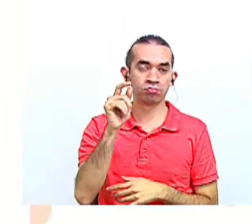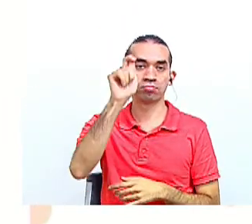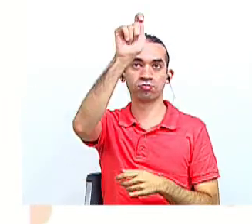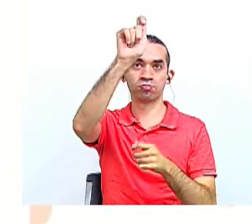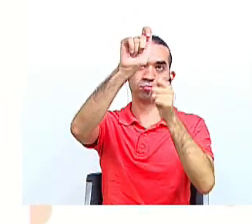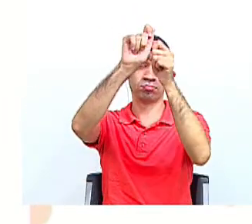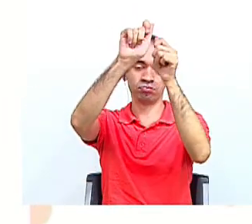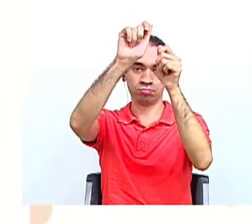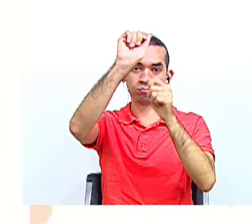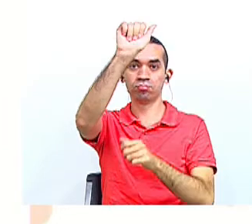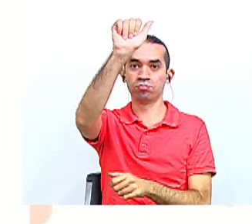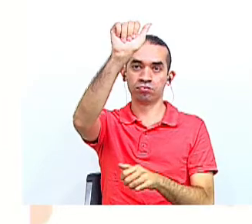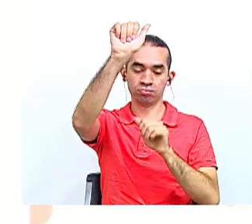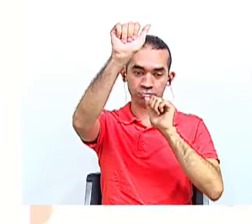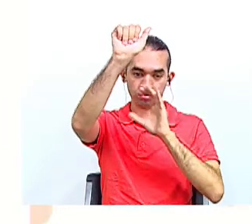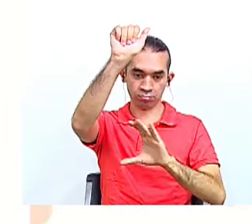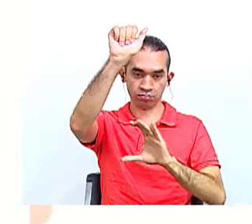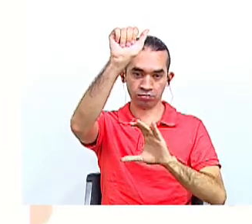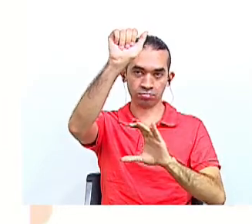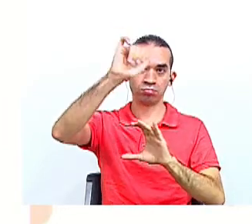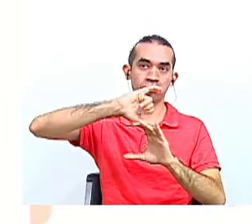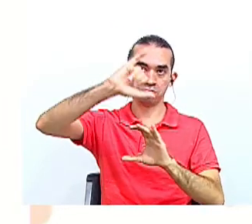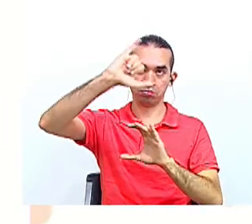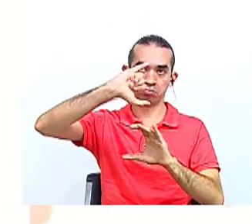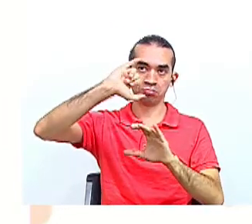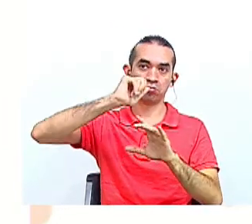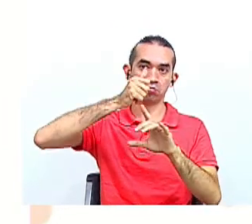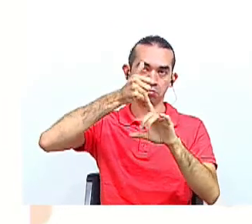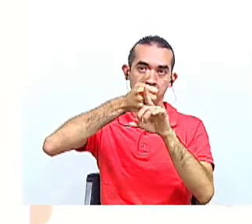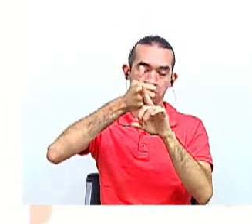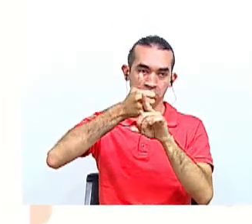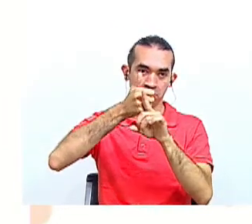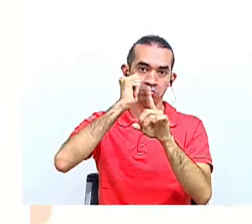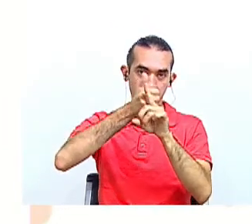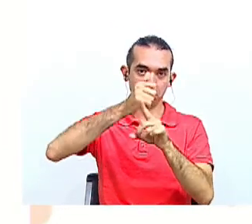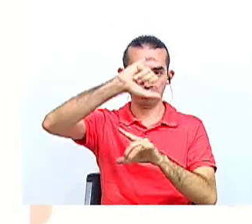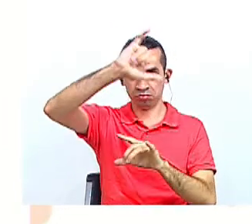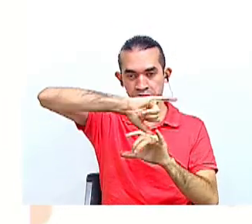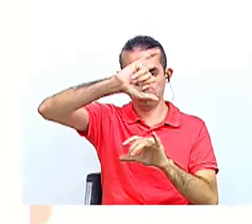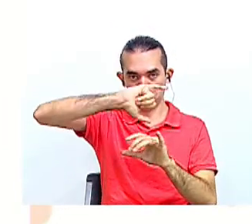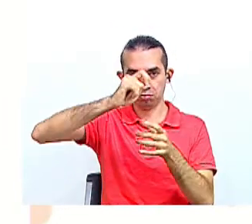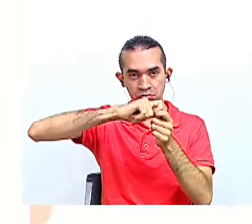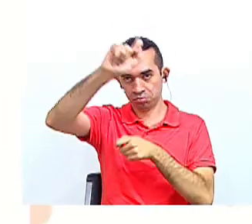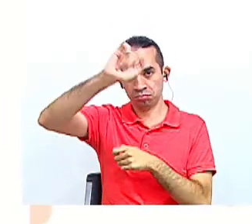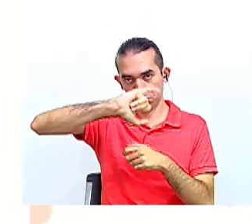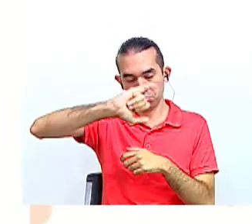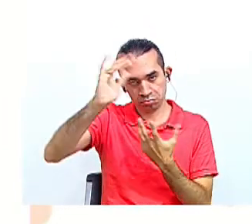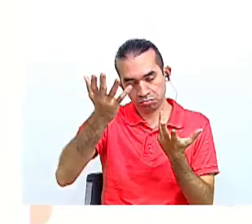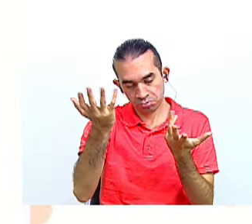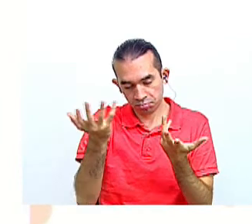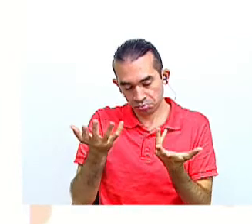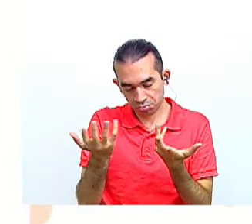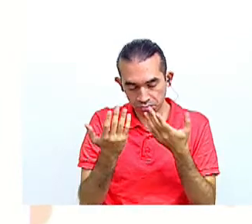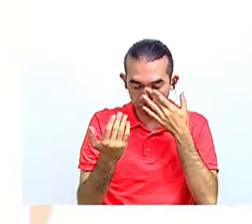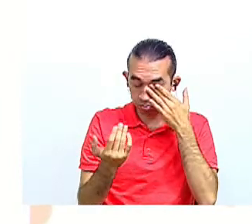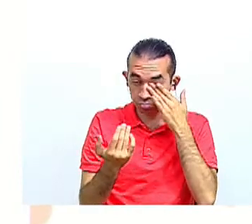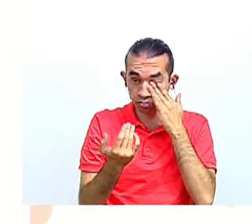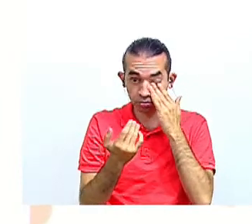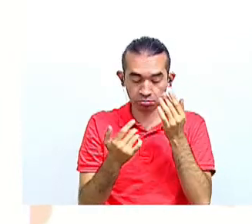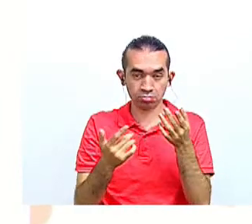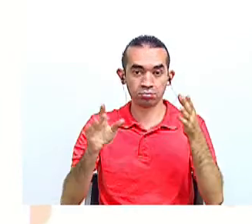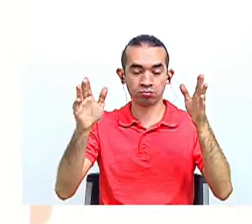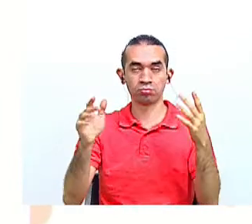es congruente con AC por ser un lado común, obviamente van a ser congruentes esa